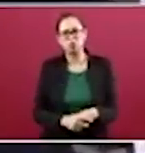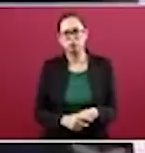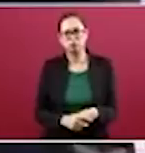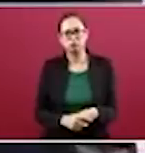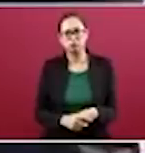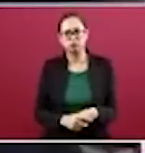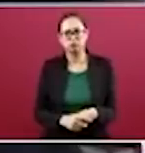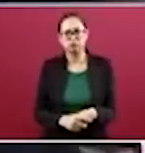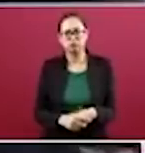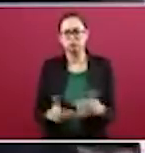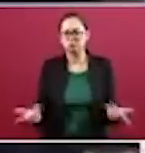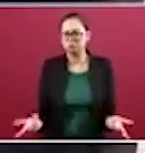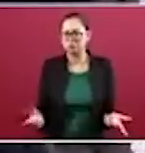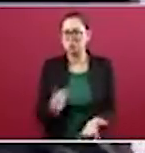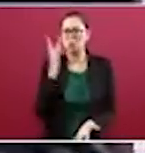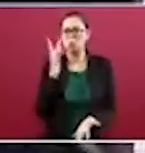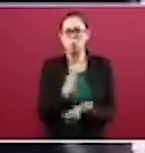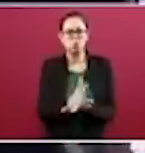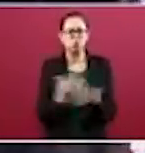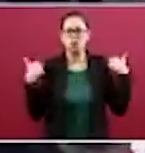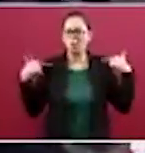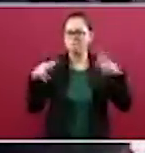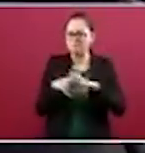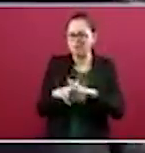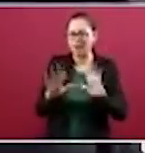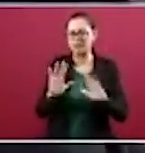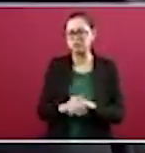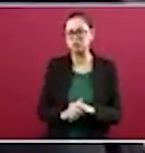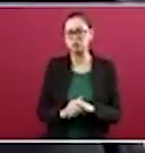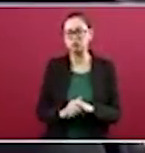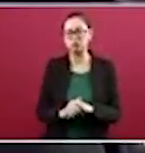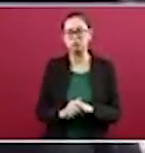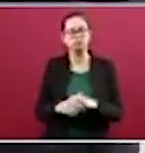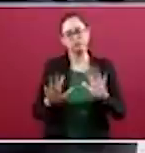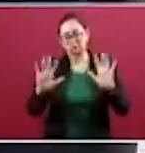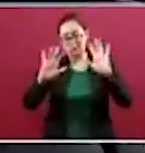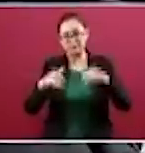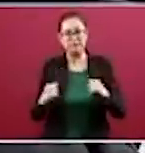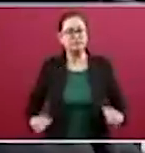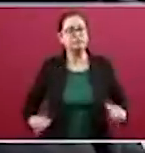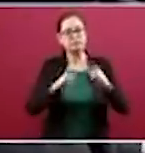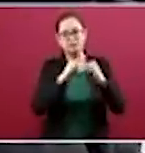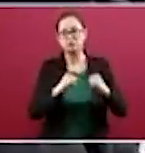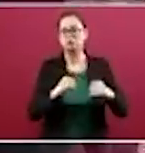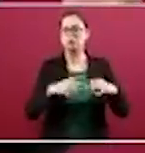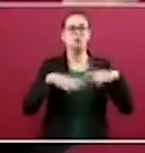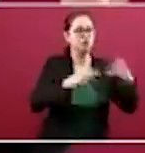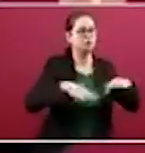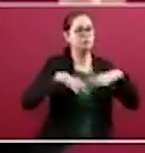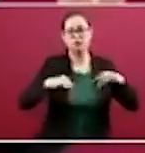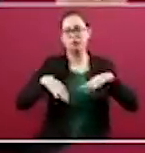Se escogió nada más a los maestros. Bueno, institutos, organismos,